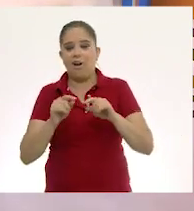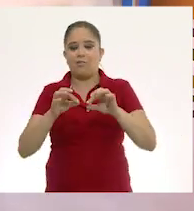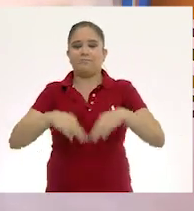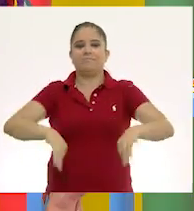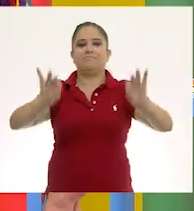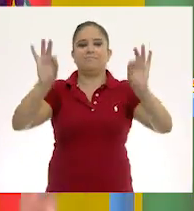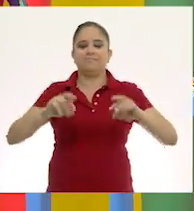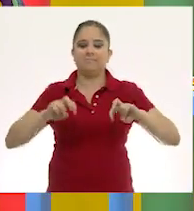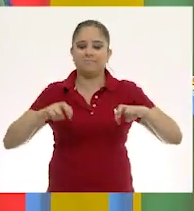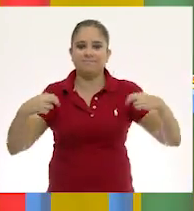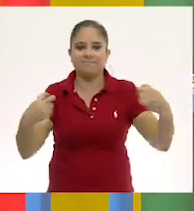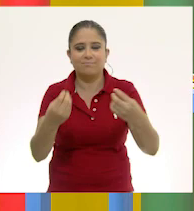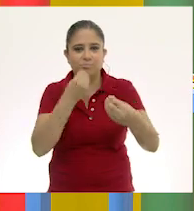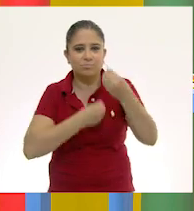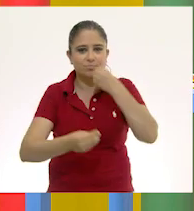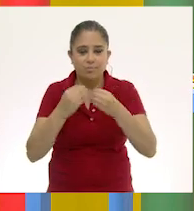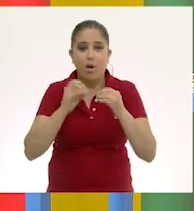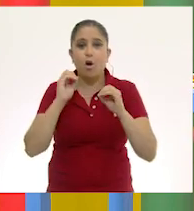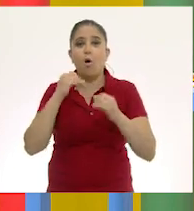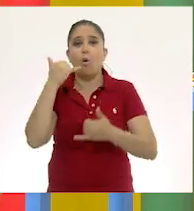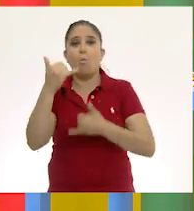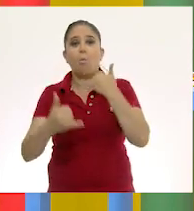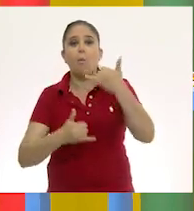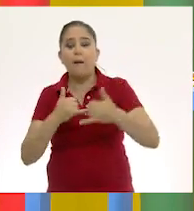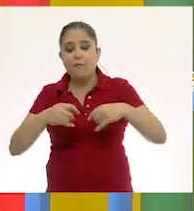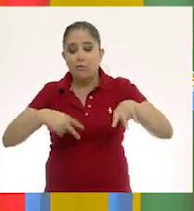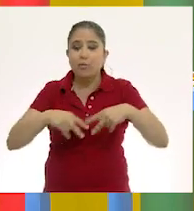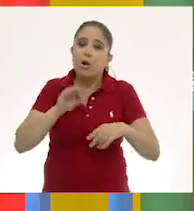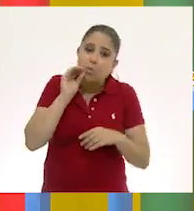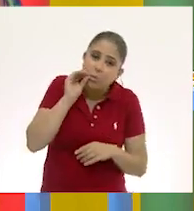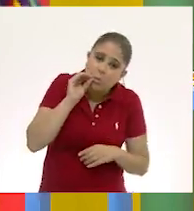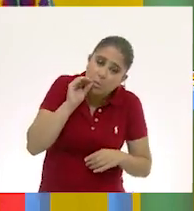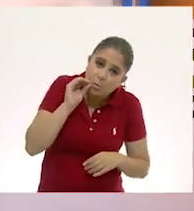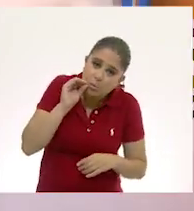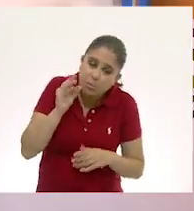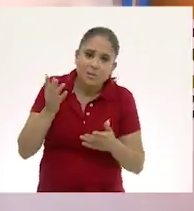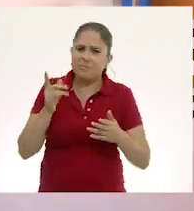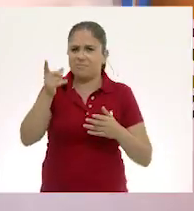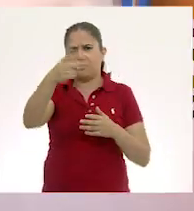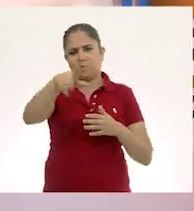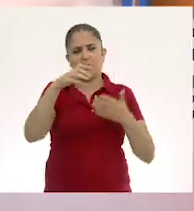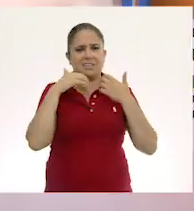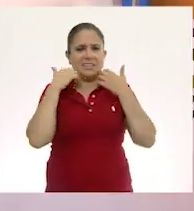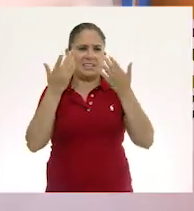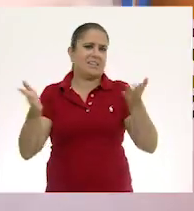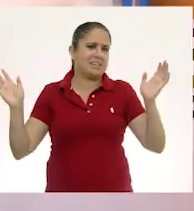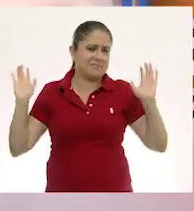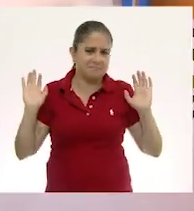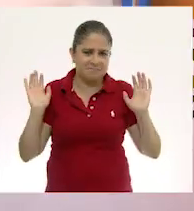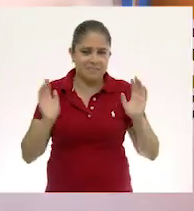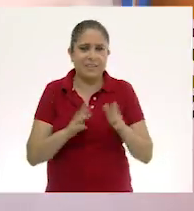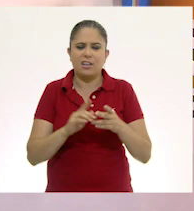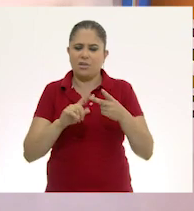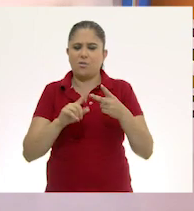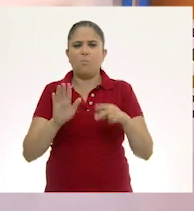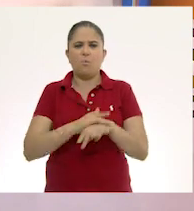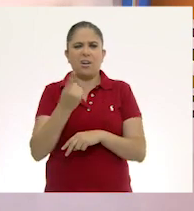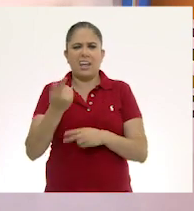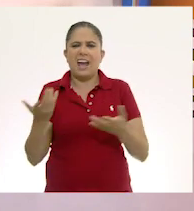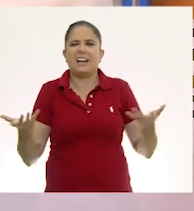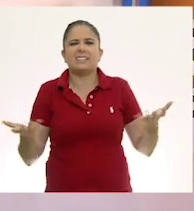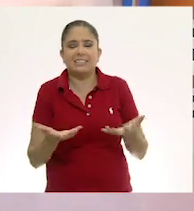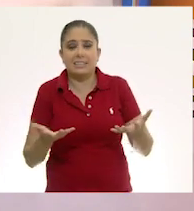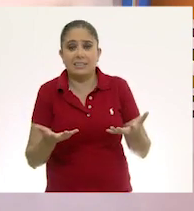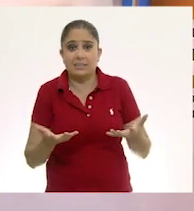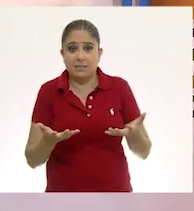picnic, el juego de fútbol con pelotitas soplando, lo que tú quieras. Claro. ¿Verdad? ¿Por qué quieres hacerlo? No es